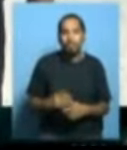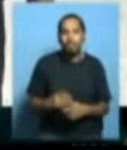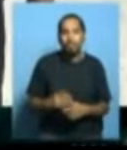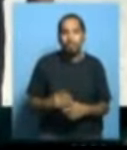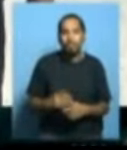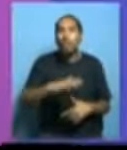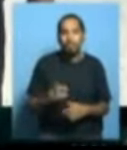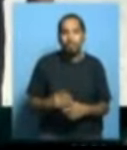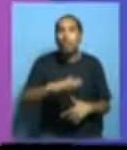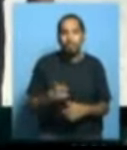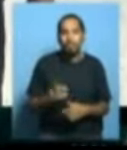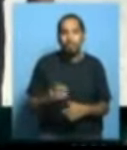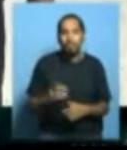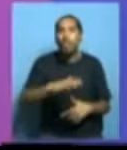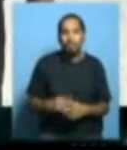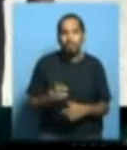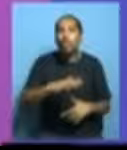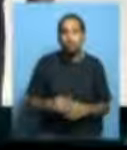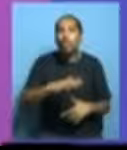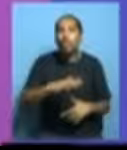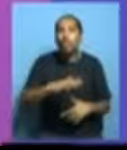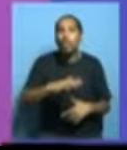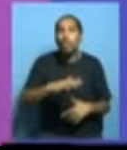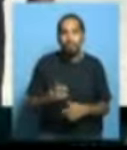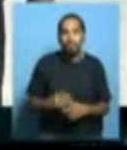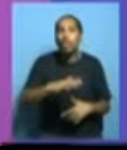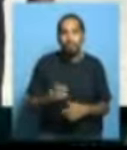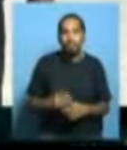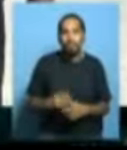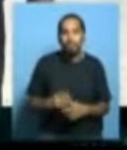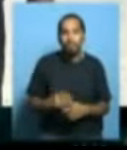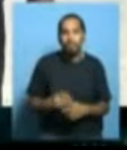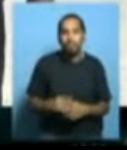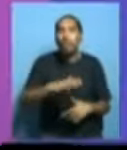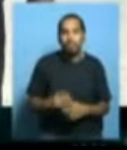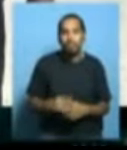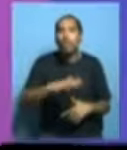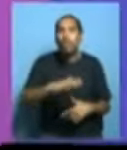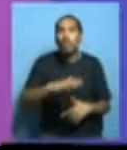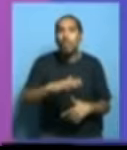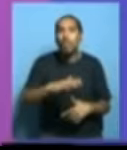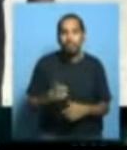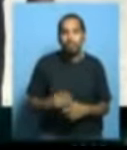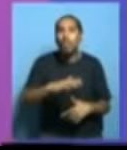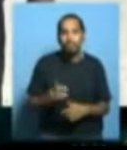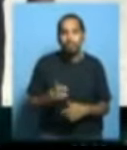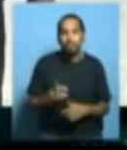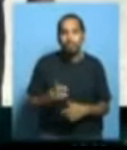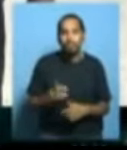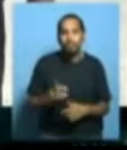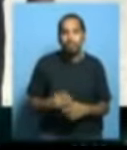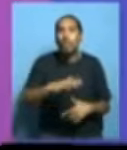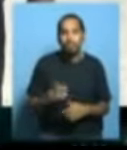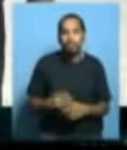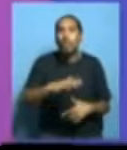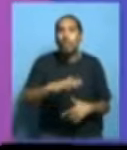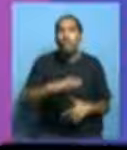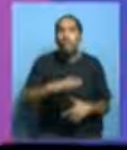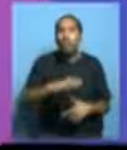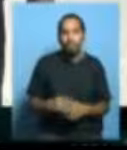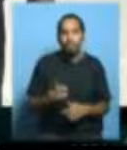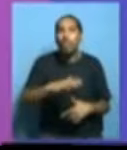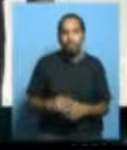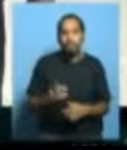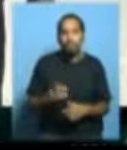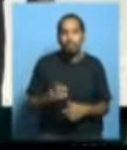7. ¿Cuántos venían en el taxi compartido? Hasta el momento que tenemos conocimiento, sería un solo ocupante. No se sabe por qué se impactó la